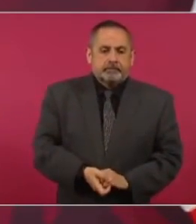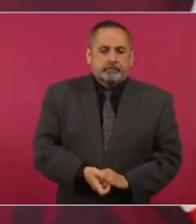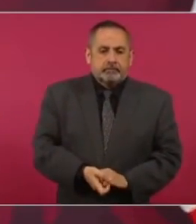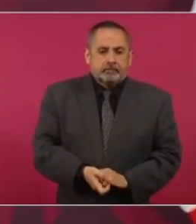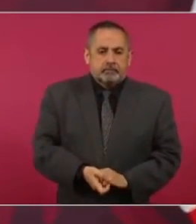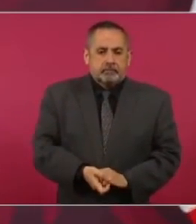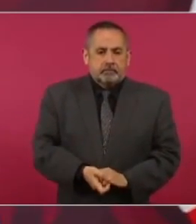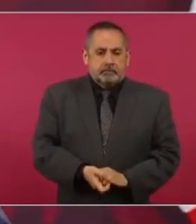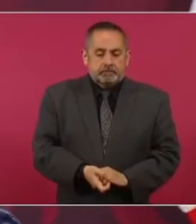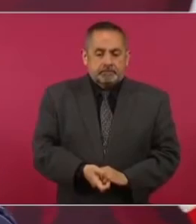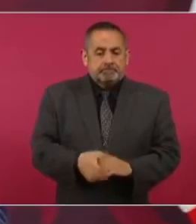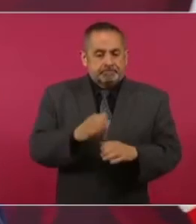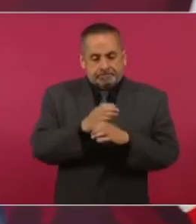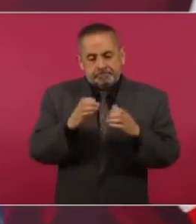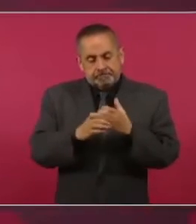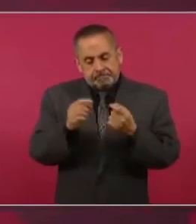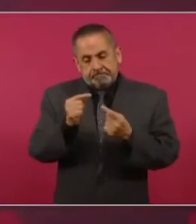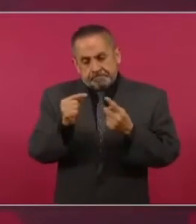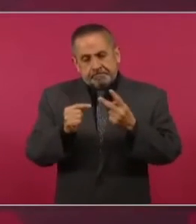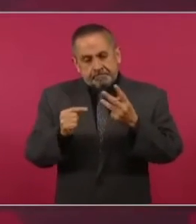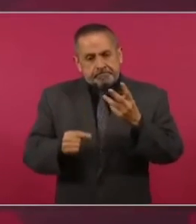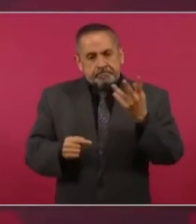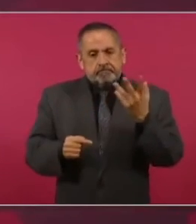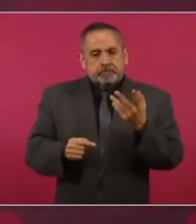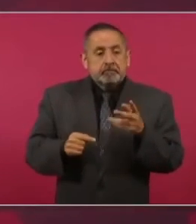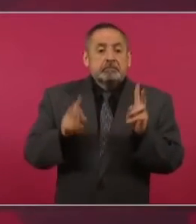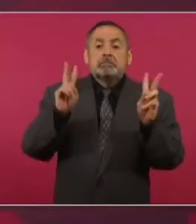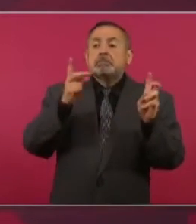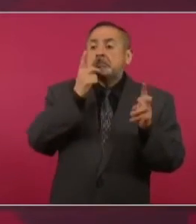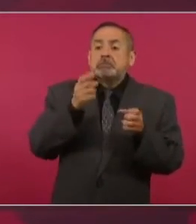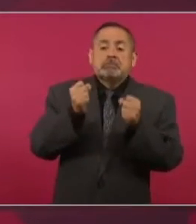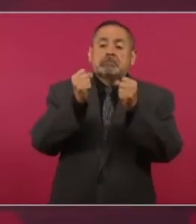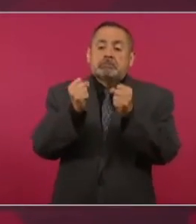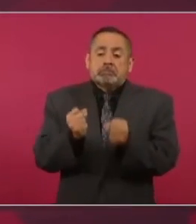Y muchas cosas por seguridad nacional